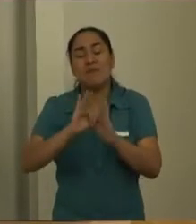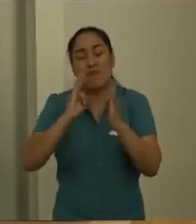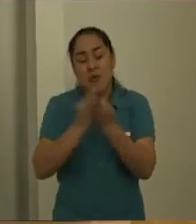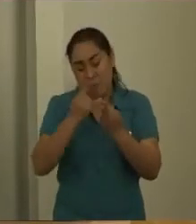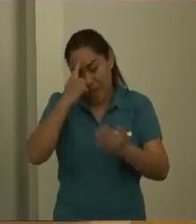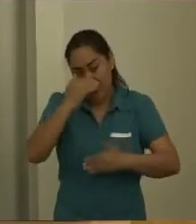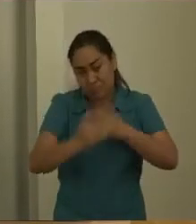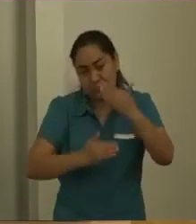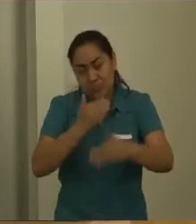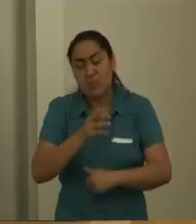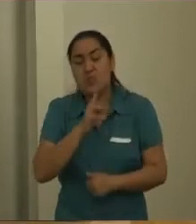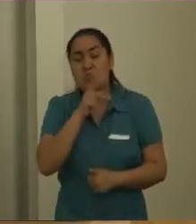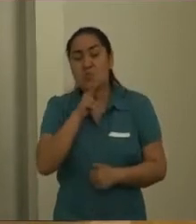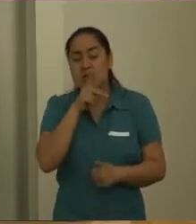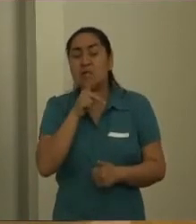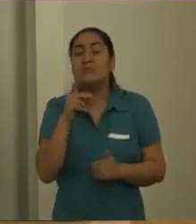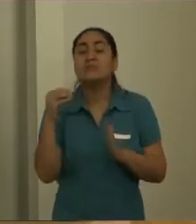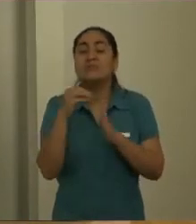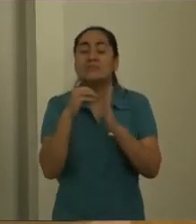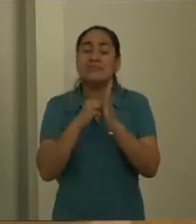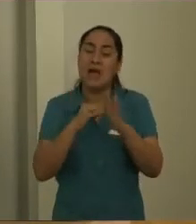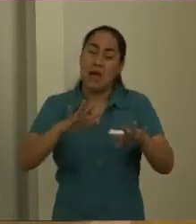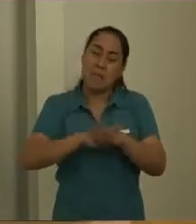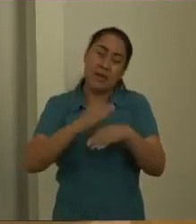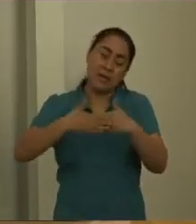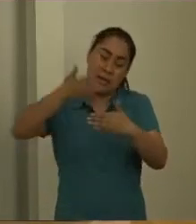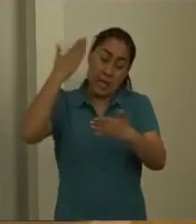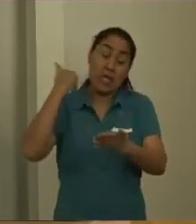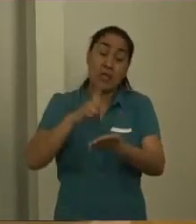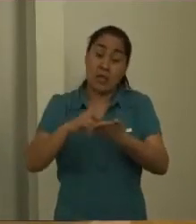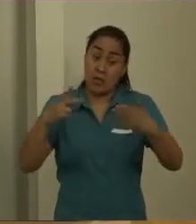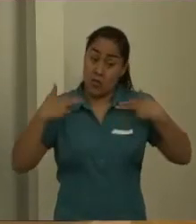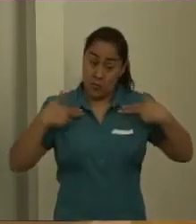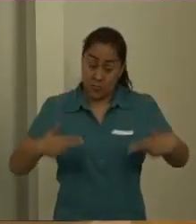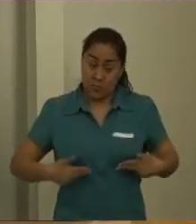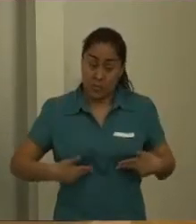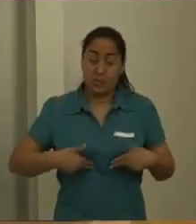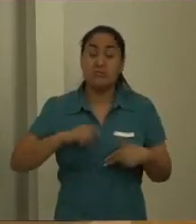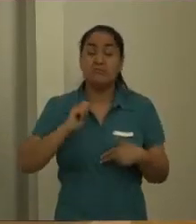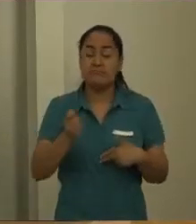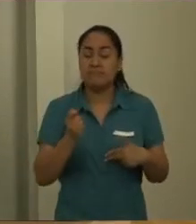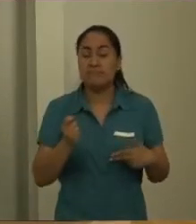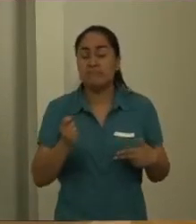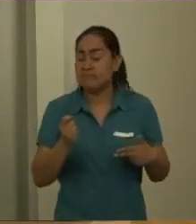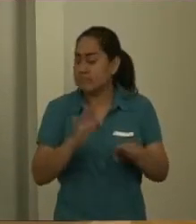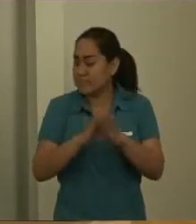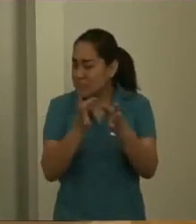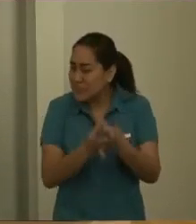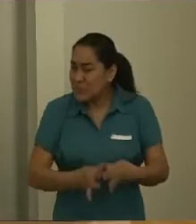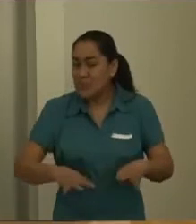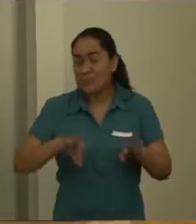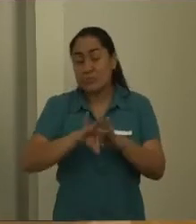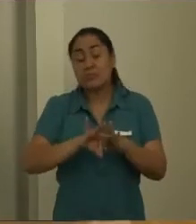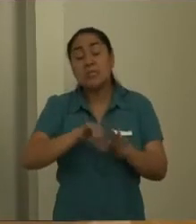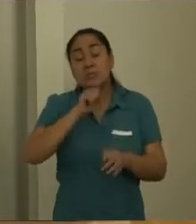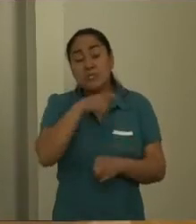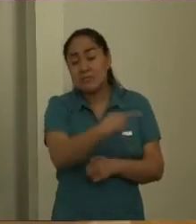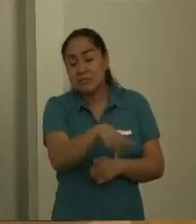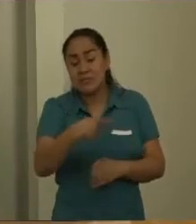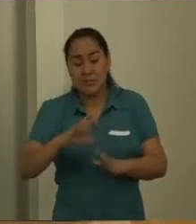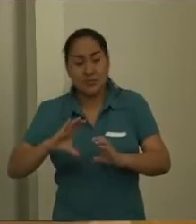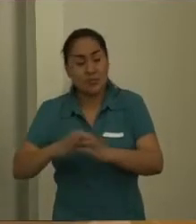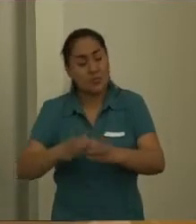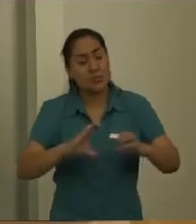hacia un modelo modelo basado en derechos humanos con el rol protagónico de las propias comunidades